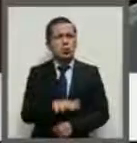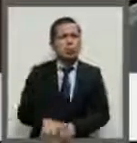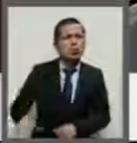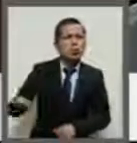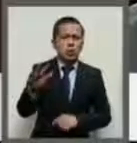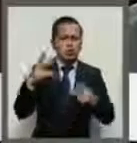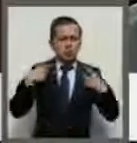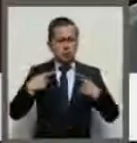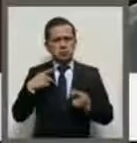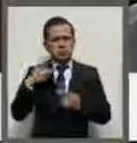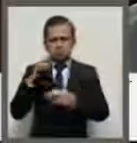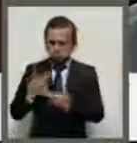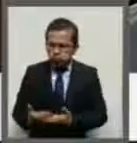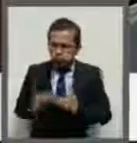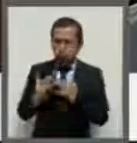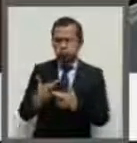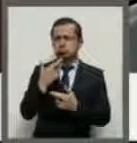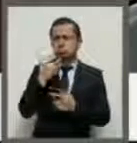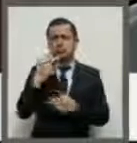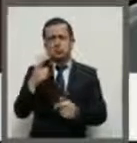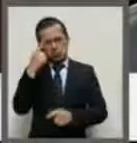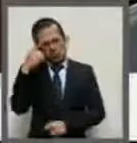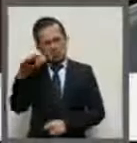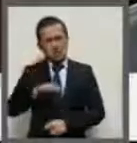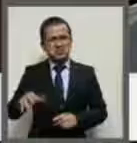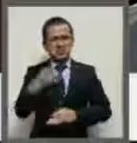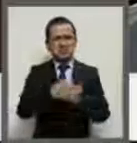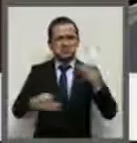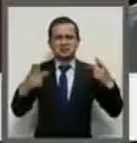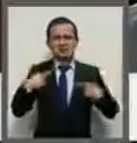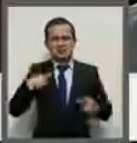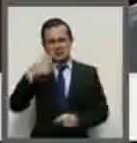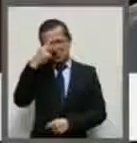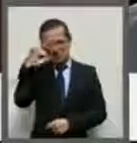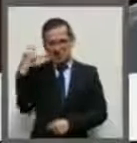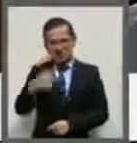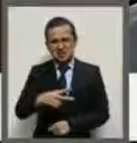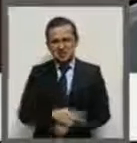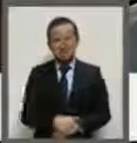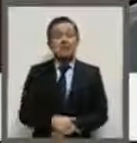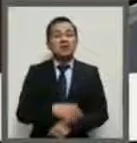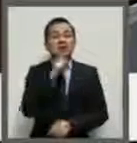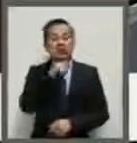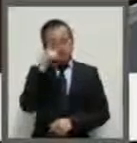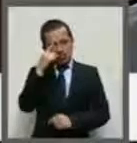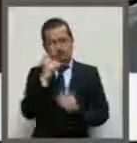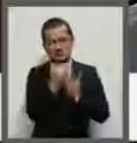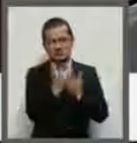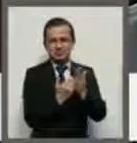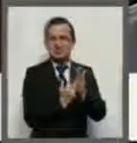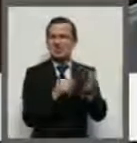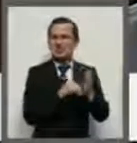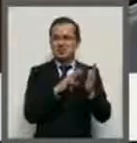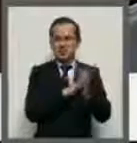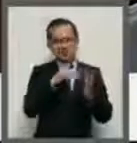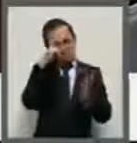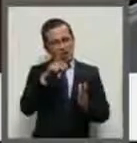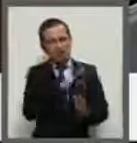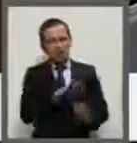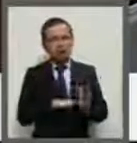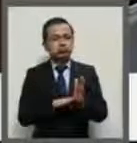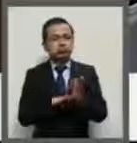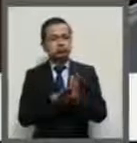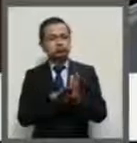prosperidad de la mayoría de las mexicanas y mexicanos y en poner las bases para que este bienestar sea creciente